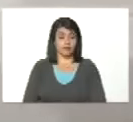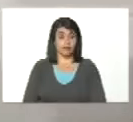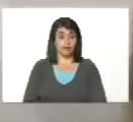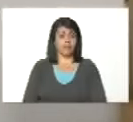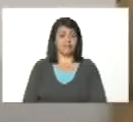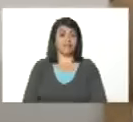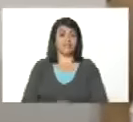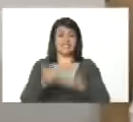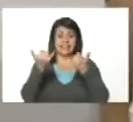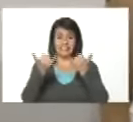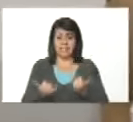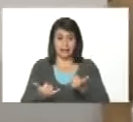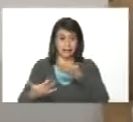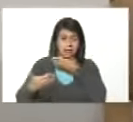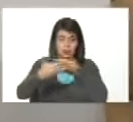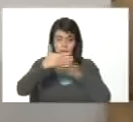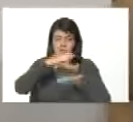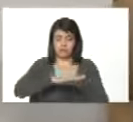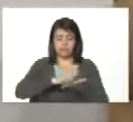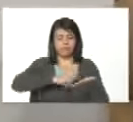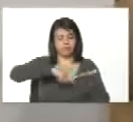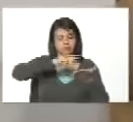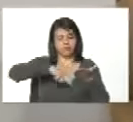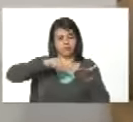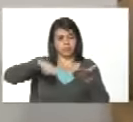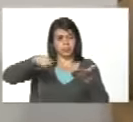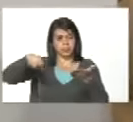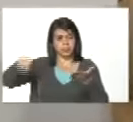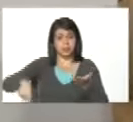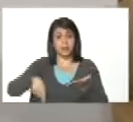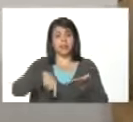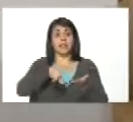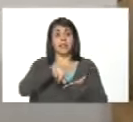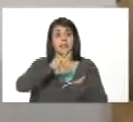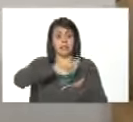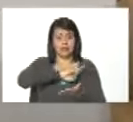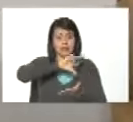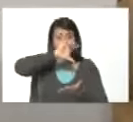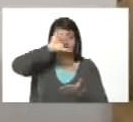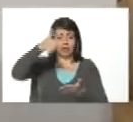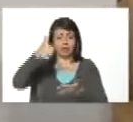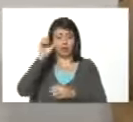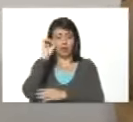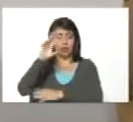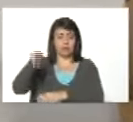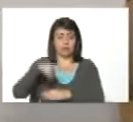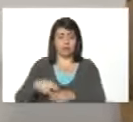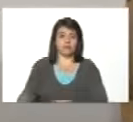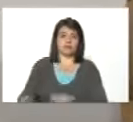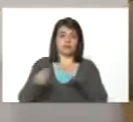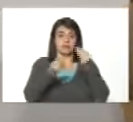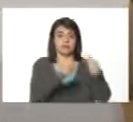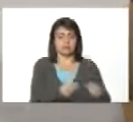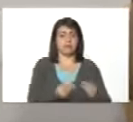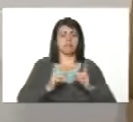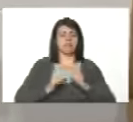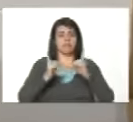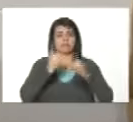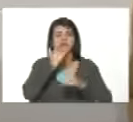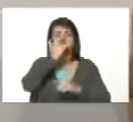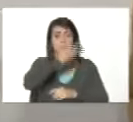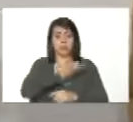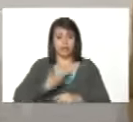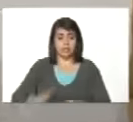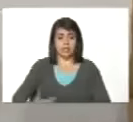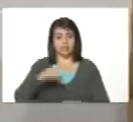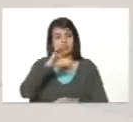enviemos misiva firmada por la Junta Directiva de la Asamblea Nacional al señor digno, valiente